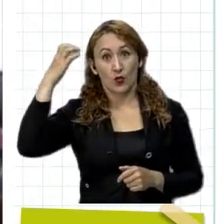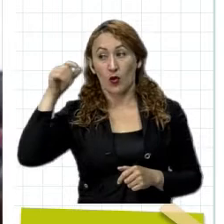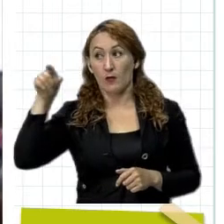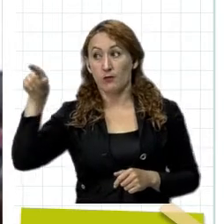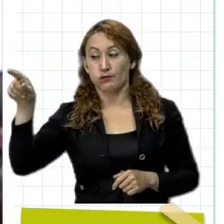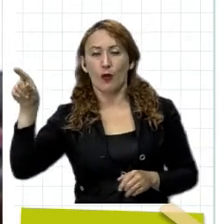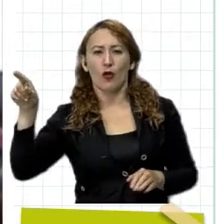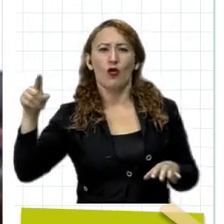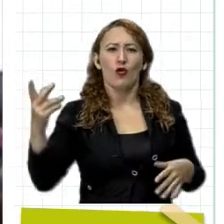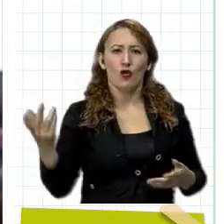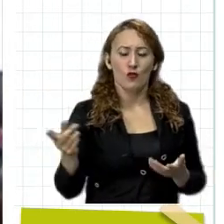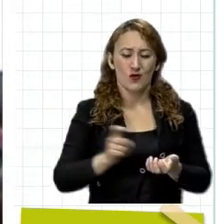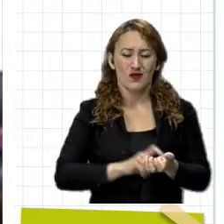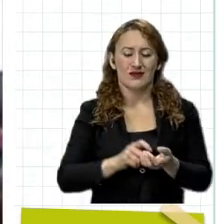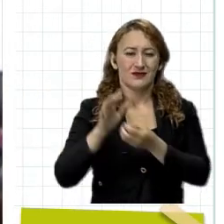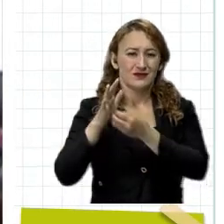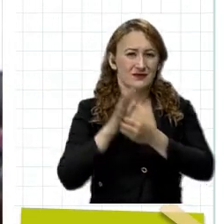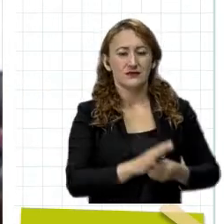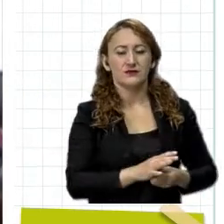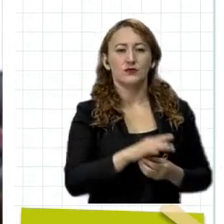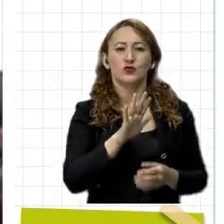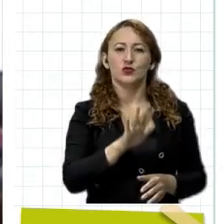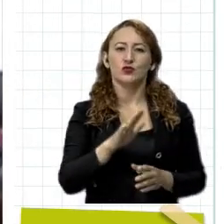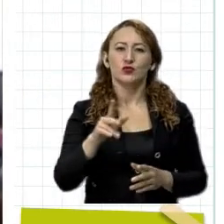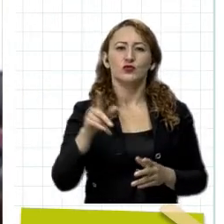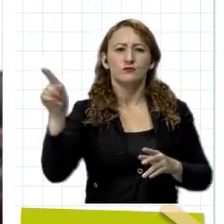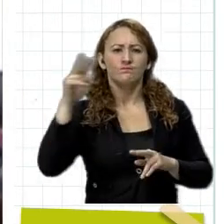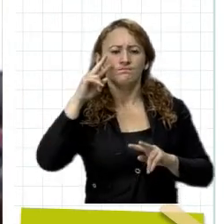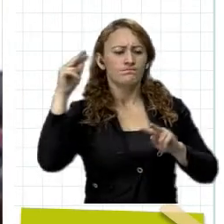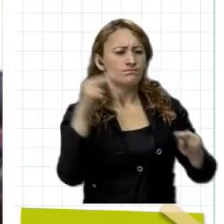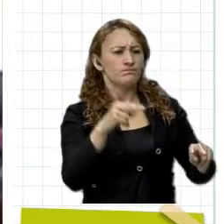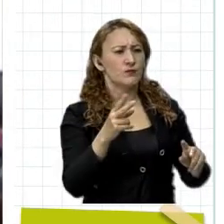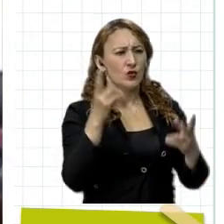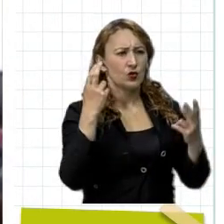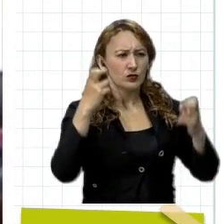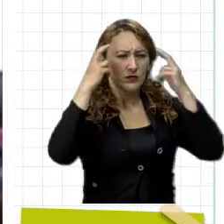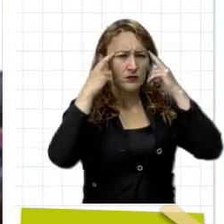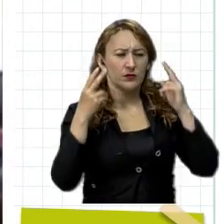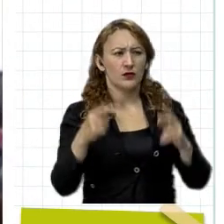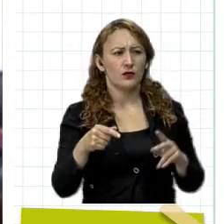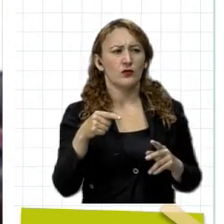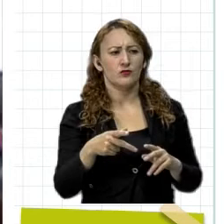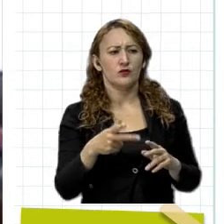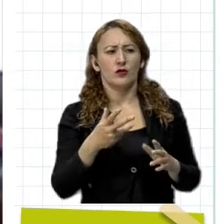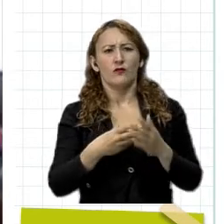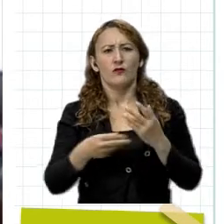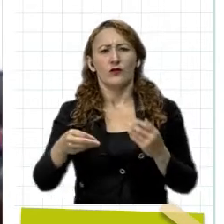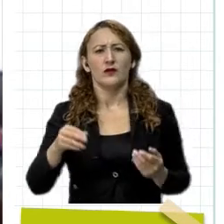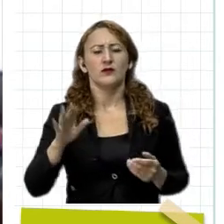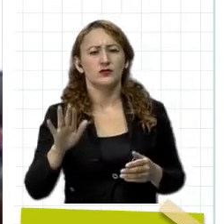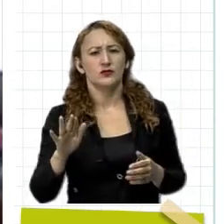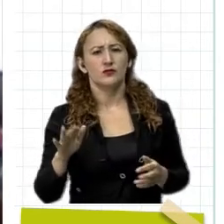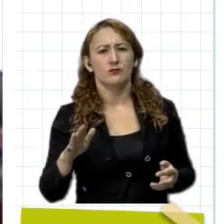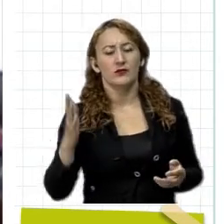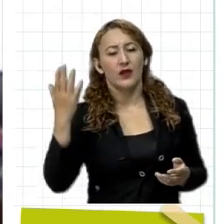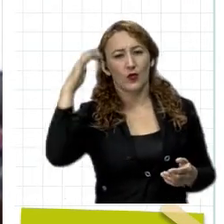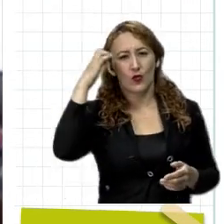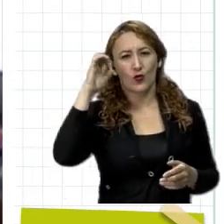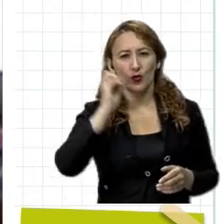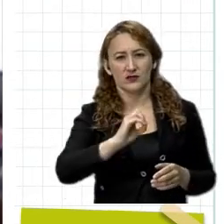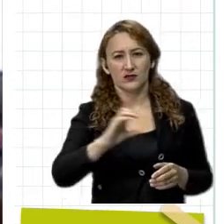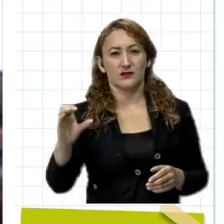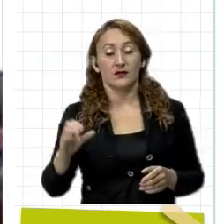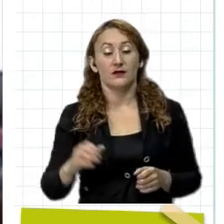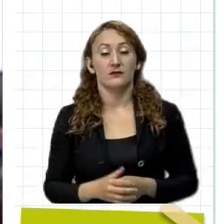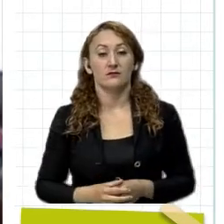genera formas de racismo epistémico y subvaloración de los conocimientos que se producen por fuera del núcleo euro-occidental. Y a